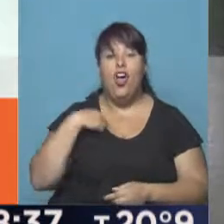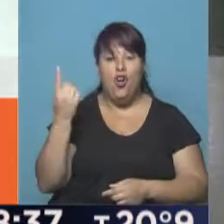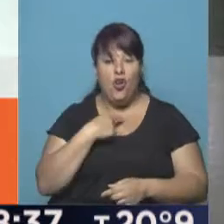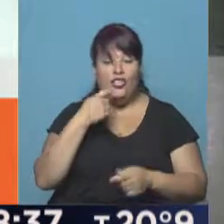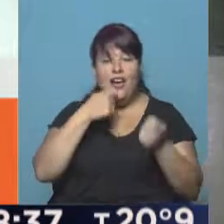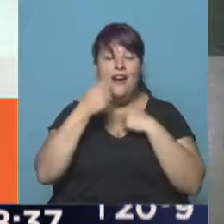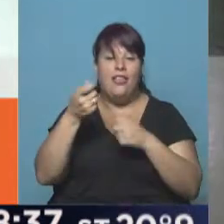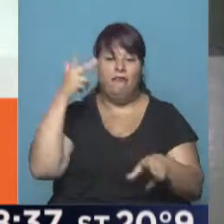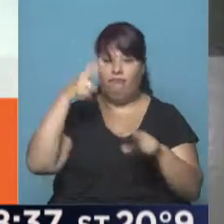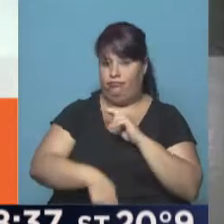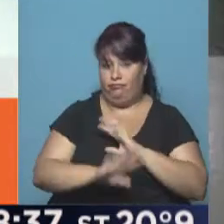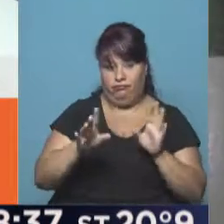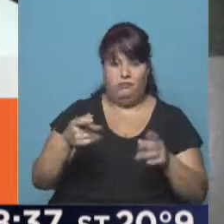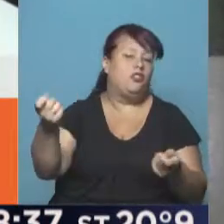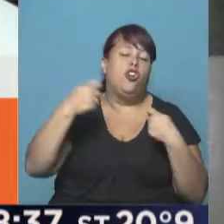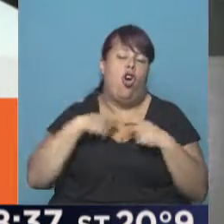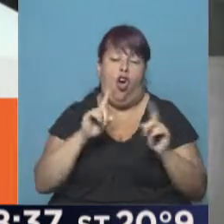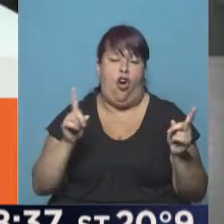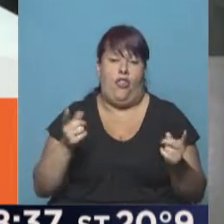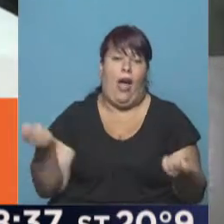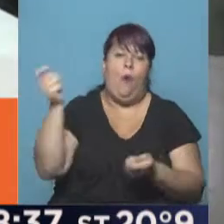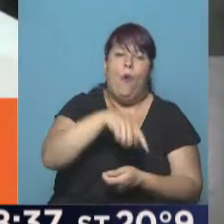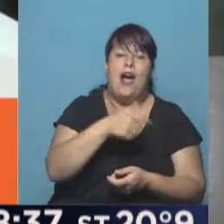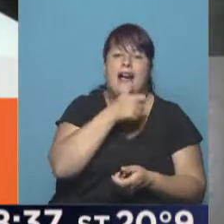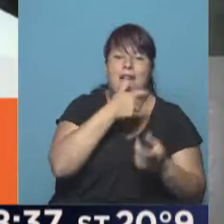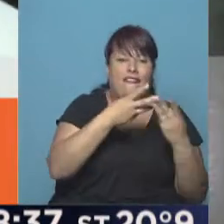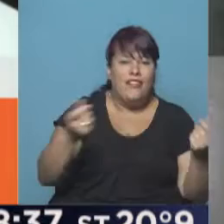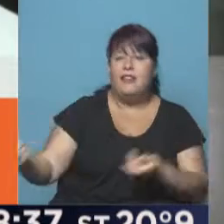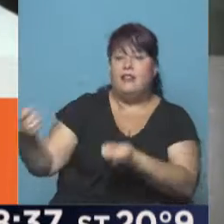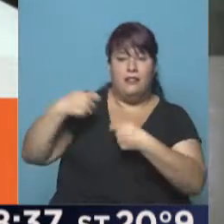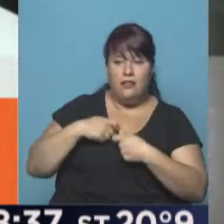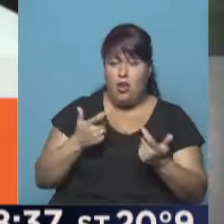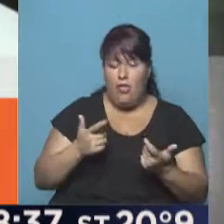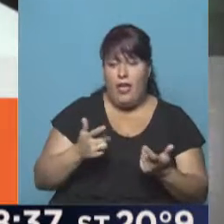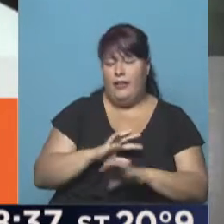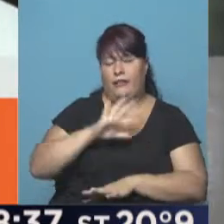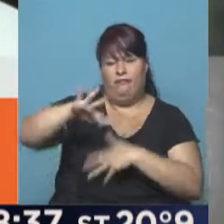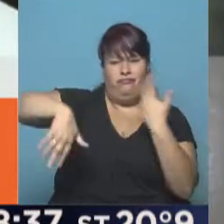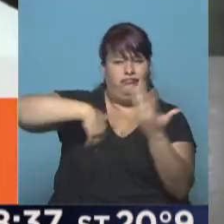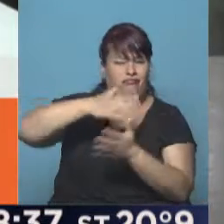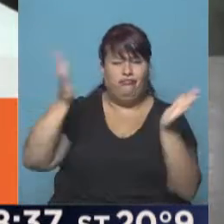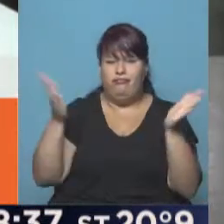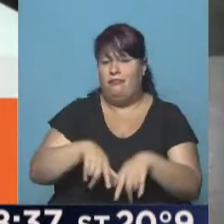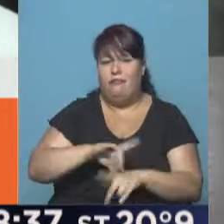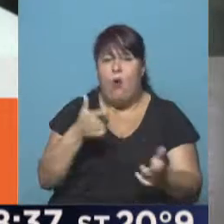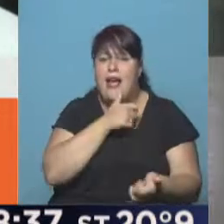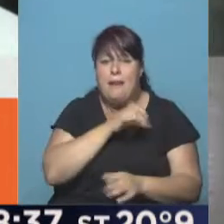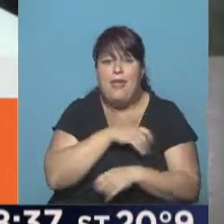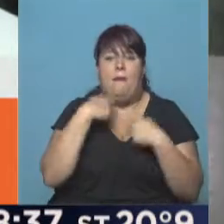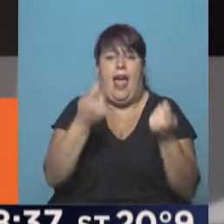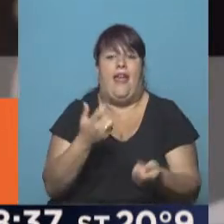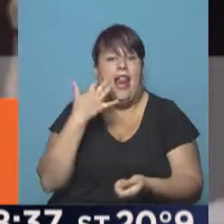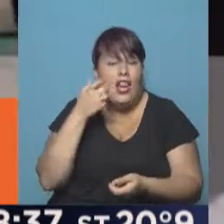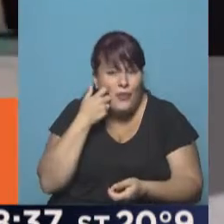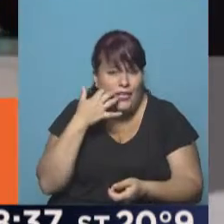que son las droguerías nos cortaron la posibilidad de reponer medicamentos entonces se hizo un embudo tal que hoy no tenemos los medicamentos para entregar a los